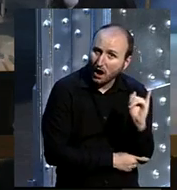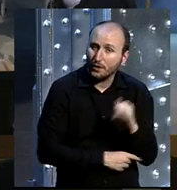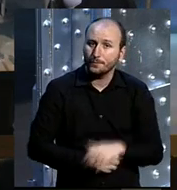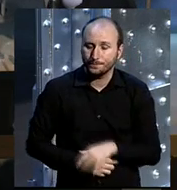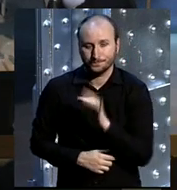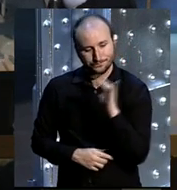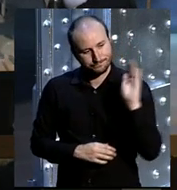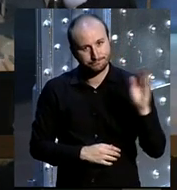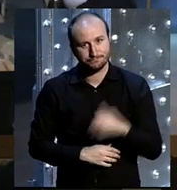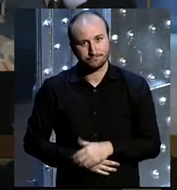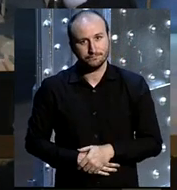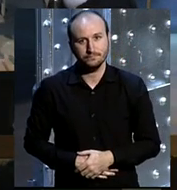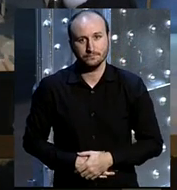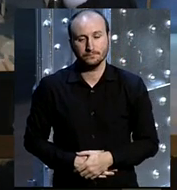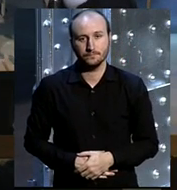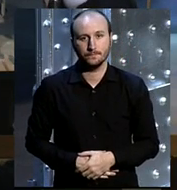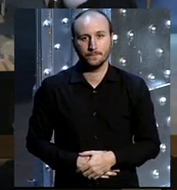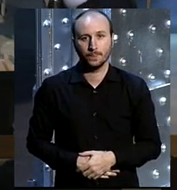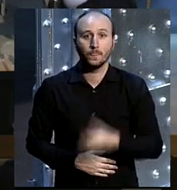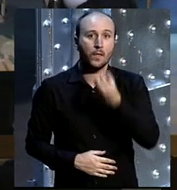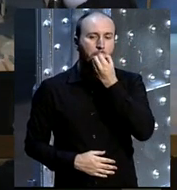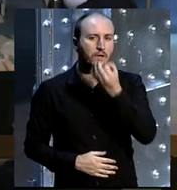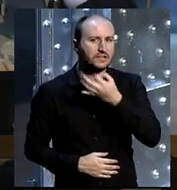Adelante, por favor. Sí, buenas.